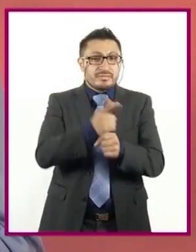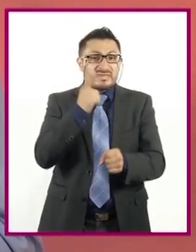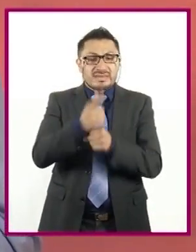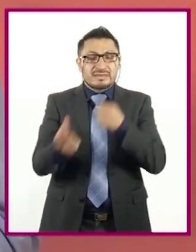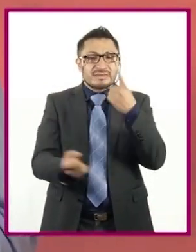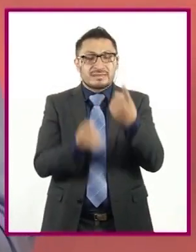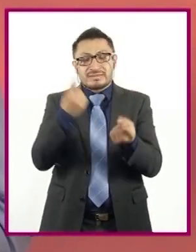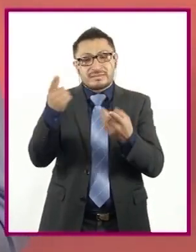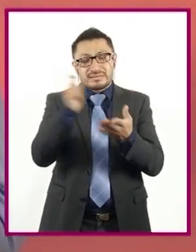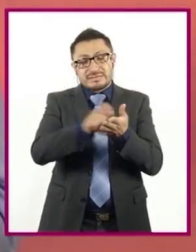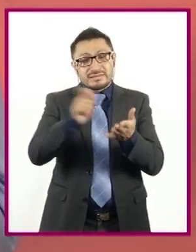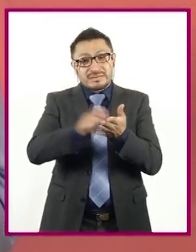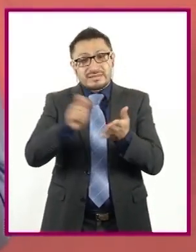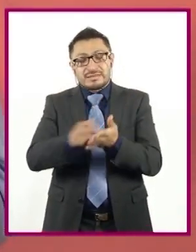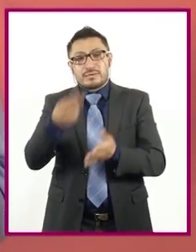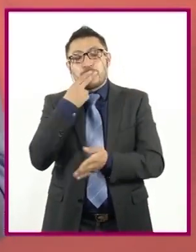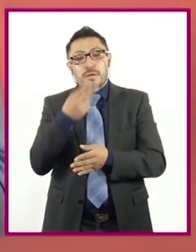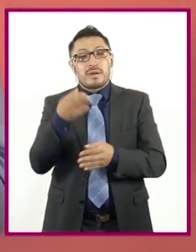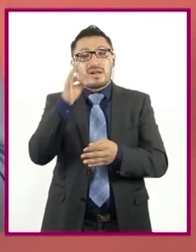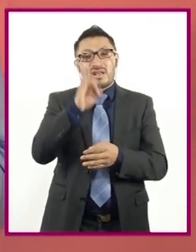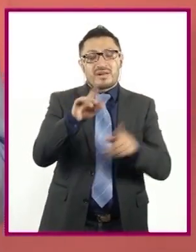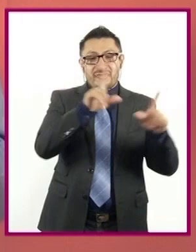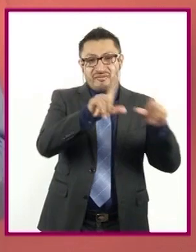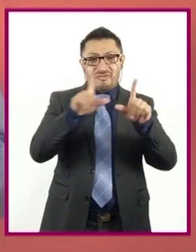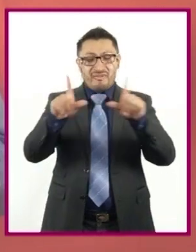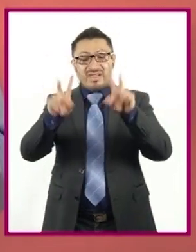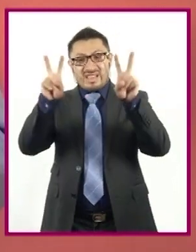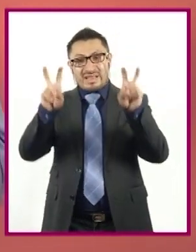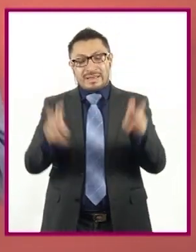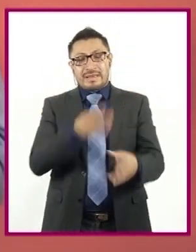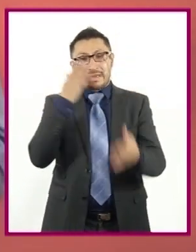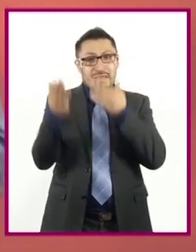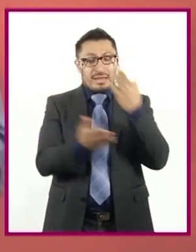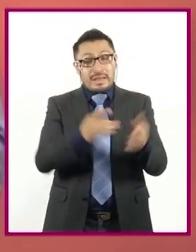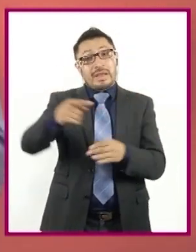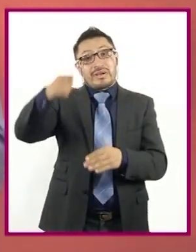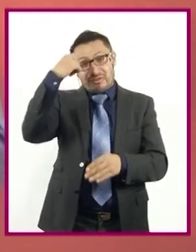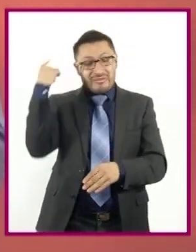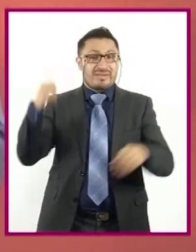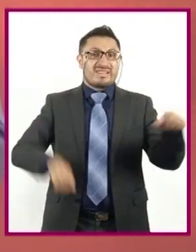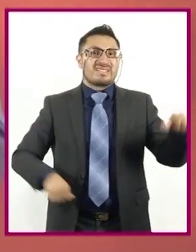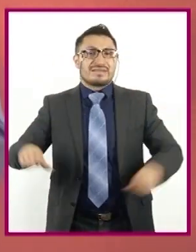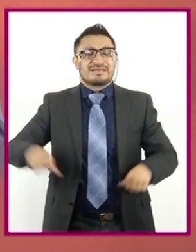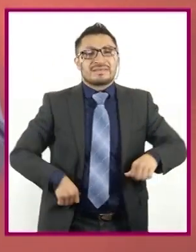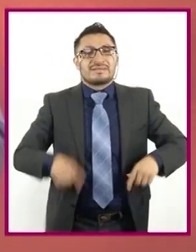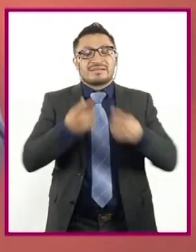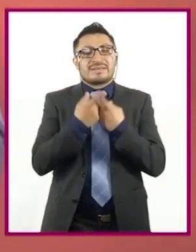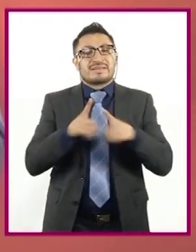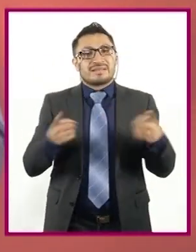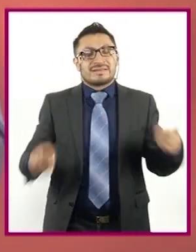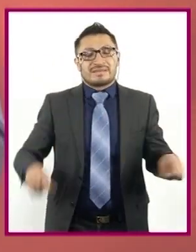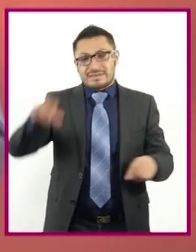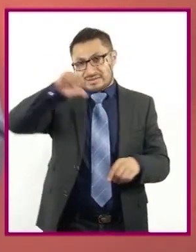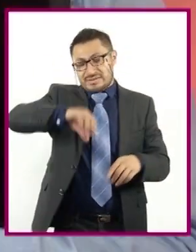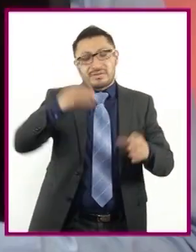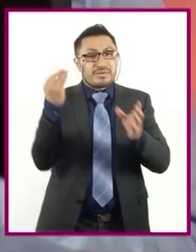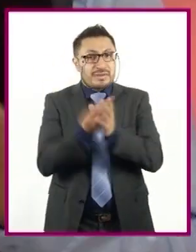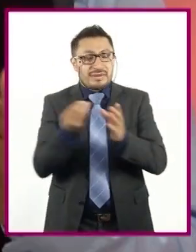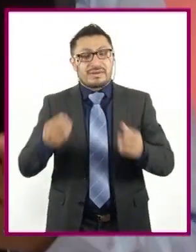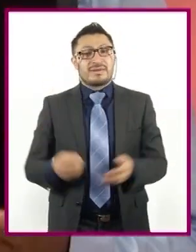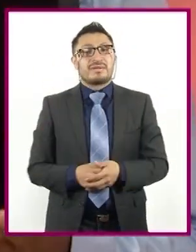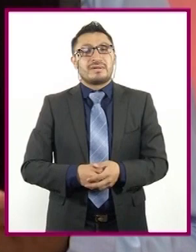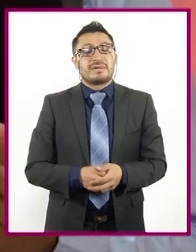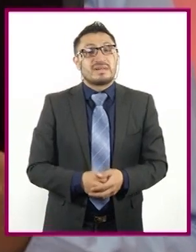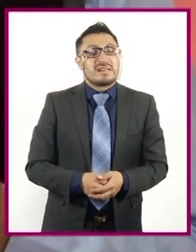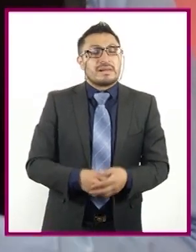permitirán emplear fichas temáticas para estudiar, facilitando las actividades que se desarrollarán en esta sesión.